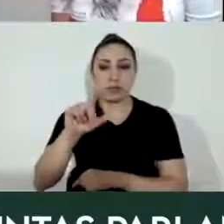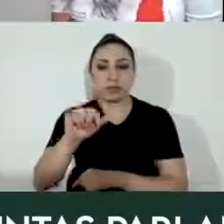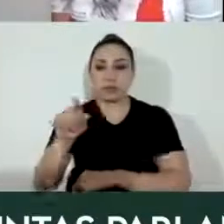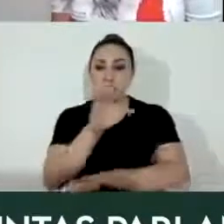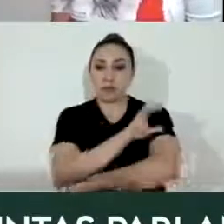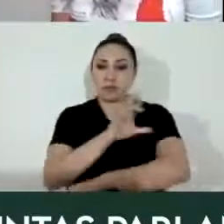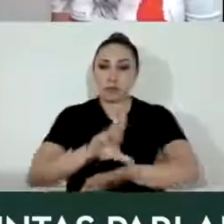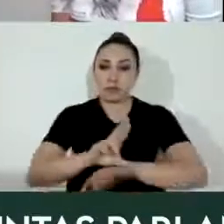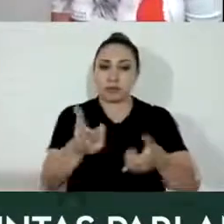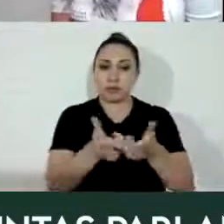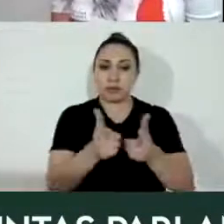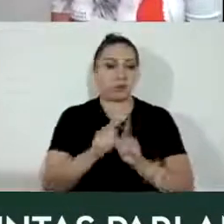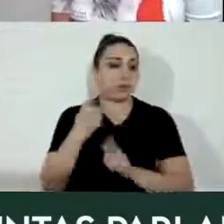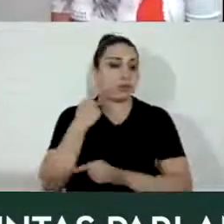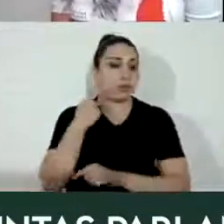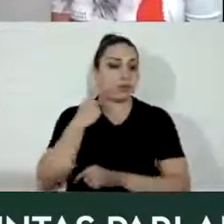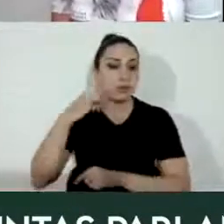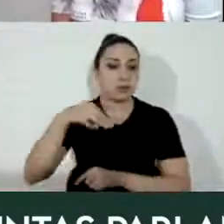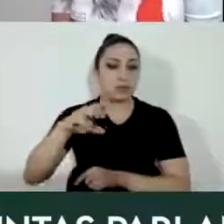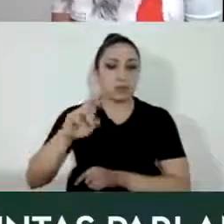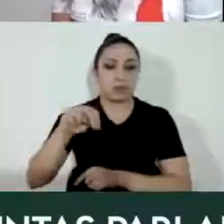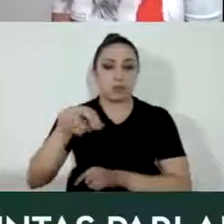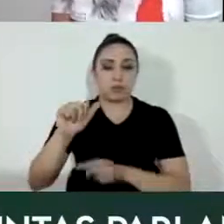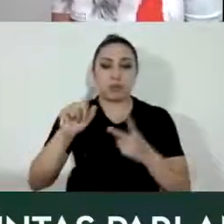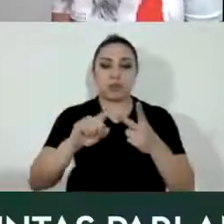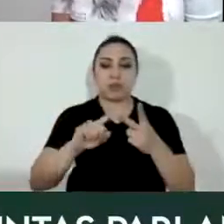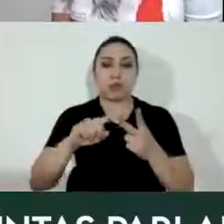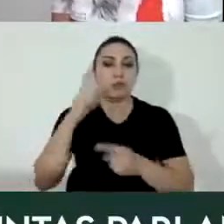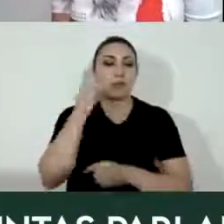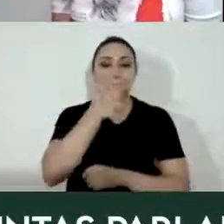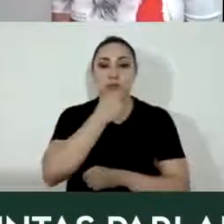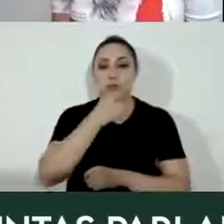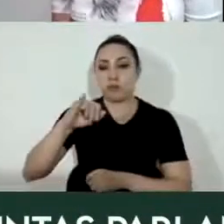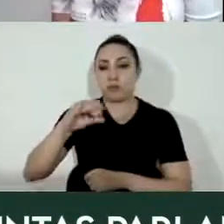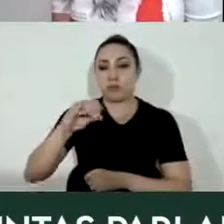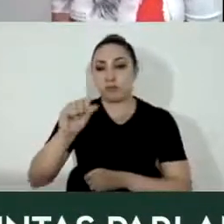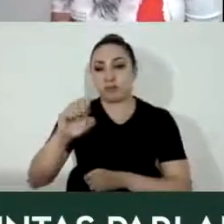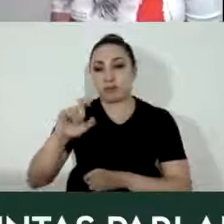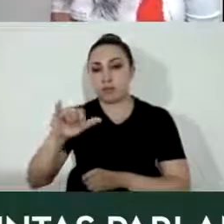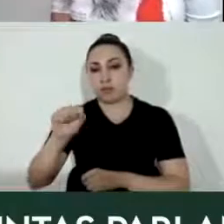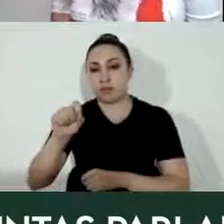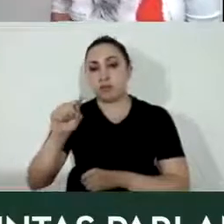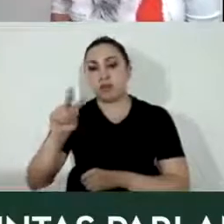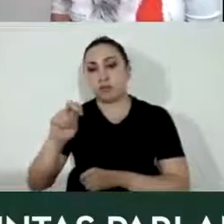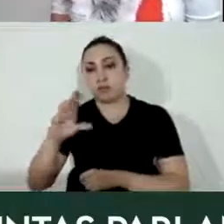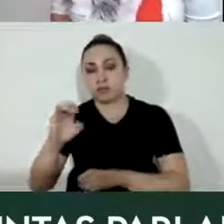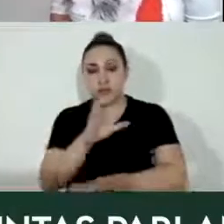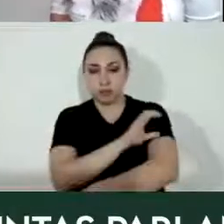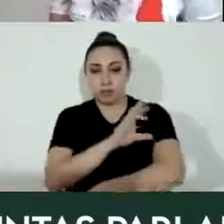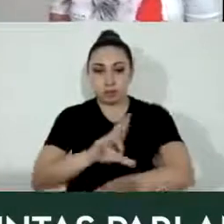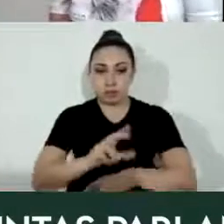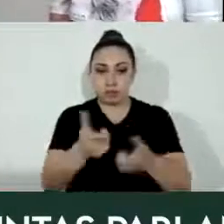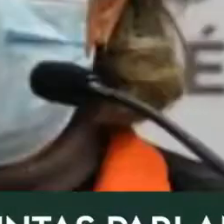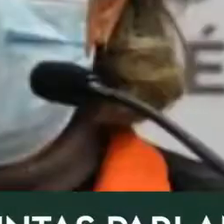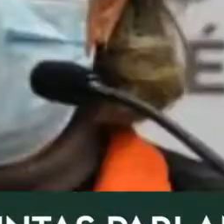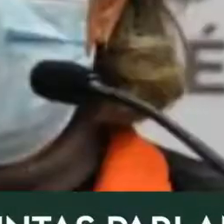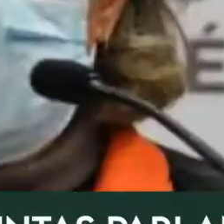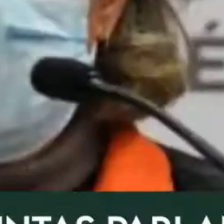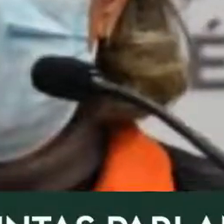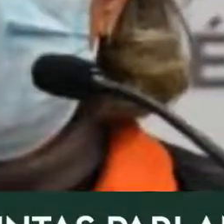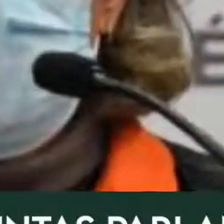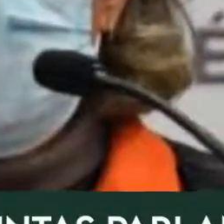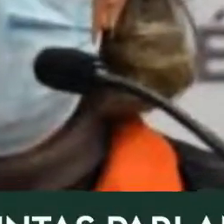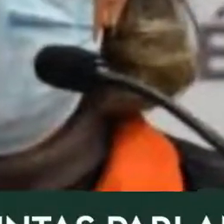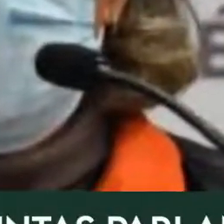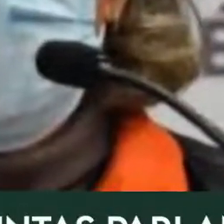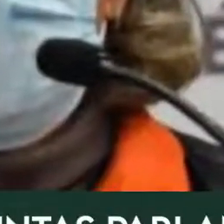la junta de coordinación política del congreso que peter y no avanzó en el procedimiento para la formulación de preguntas parlamentarias a la titular del metro florencia